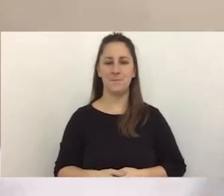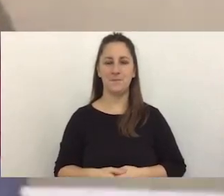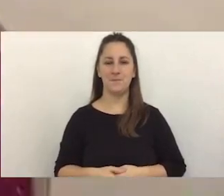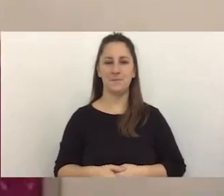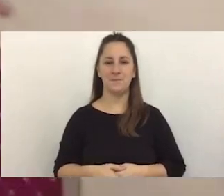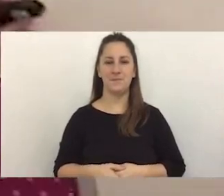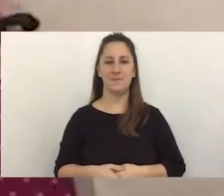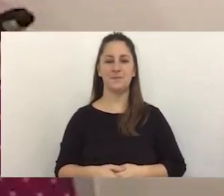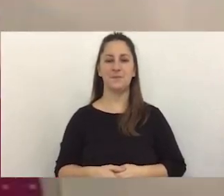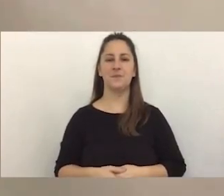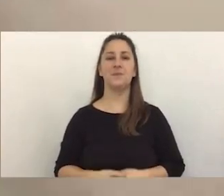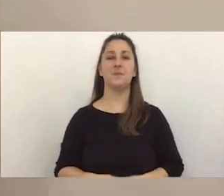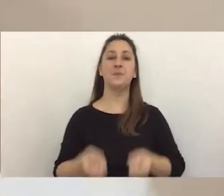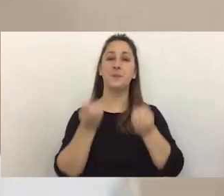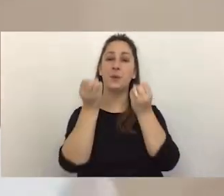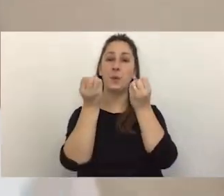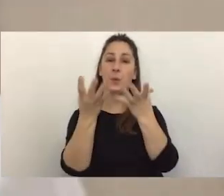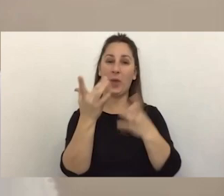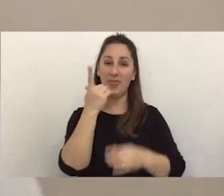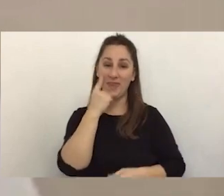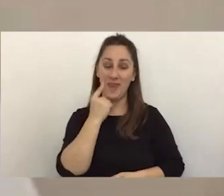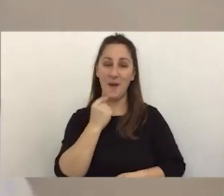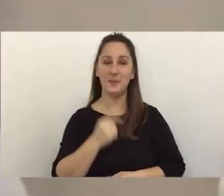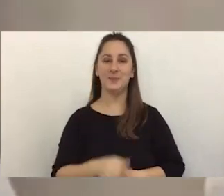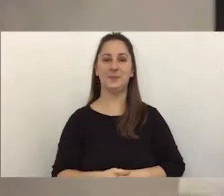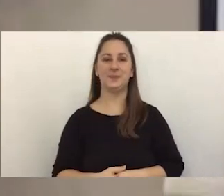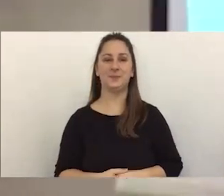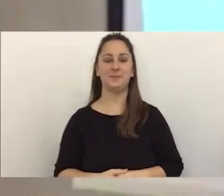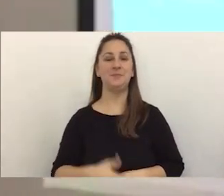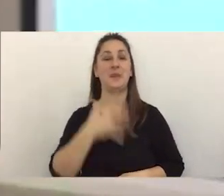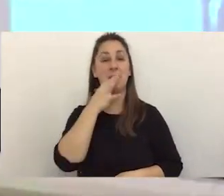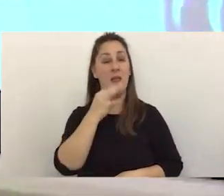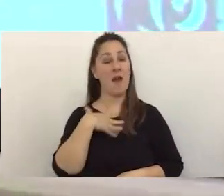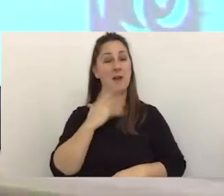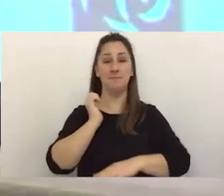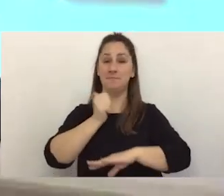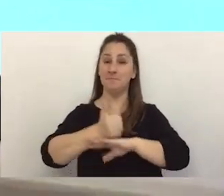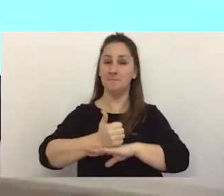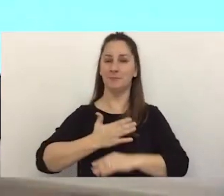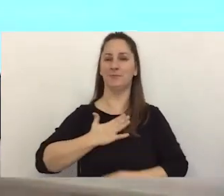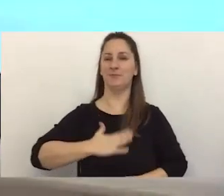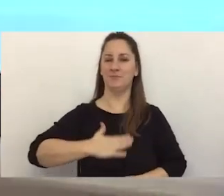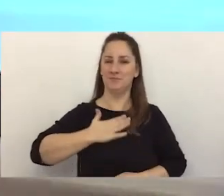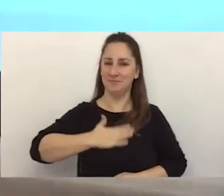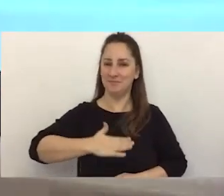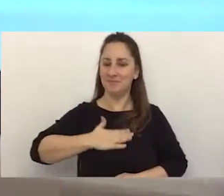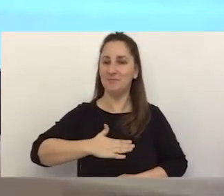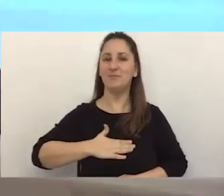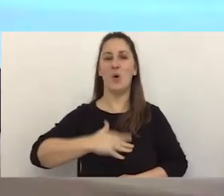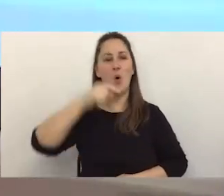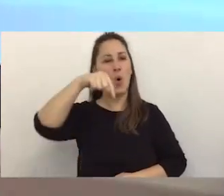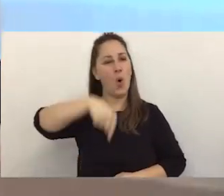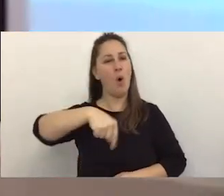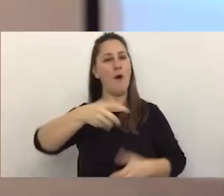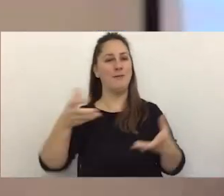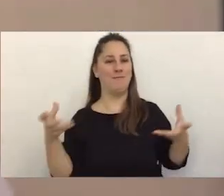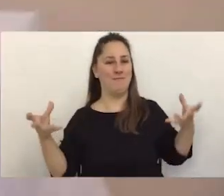Muy buenos días, es un gran placer para mí estar en el día de hoy con ustedes.